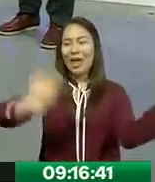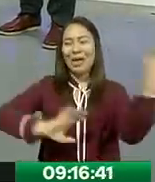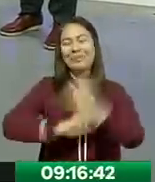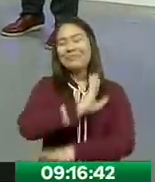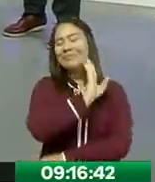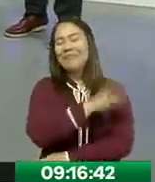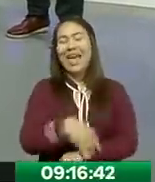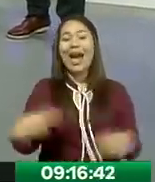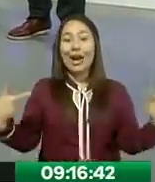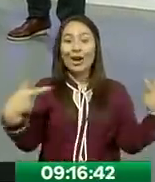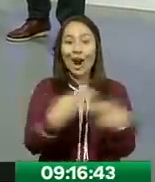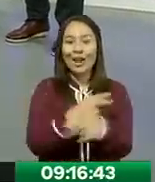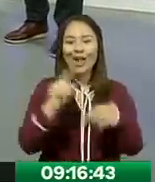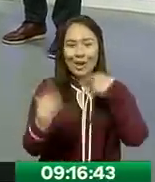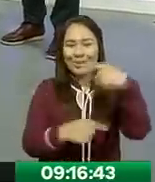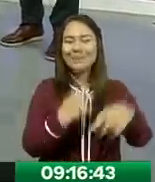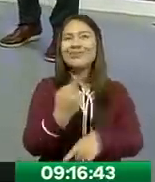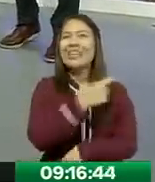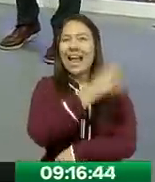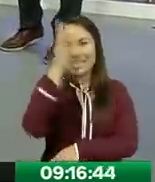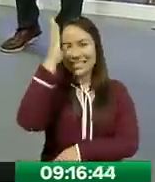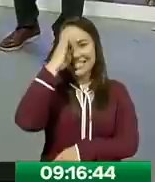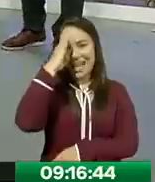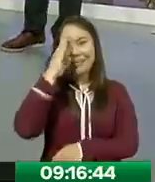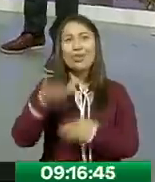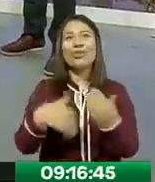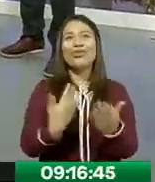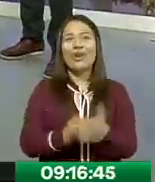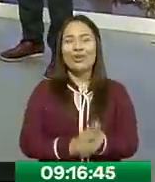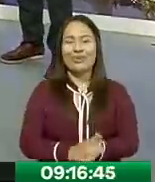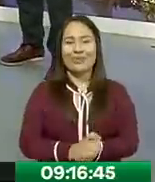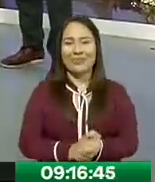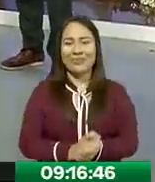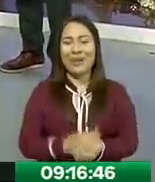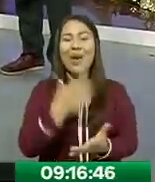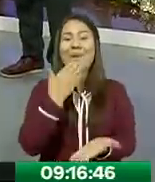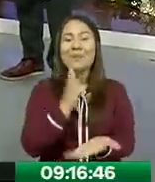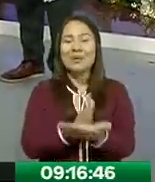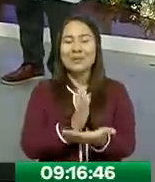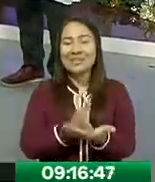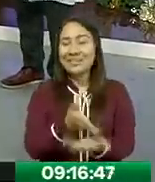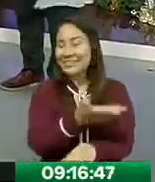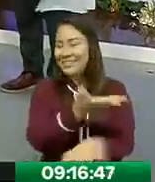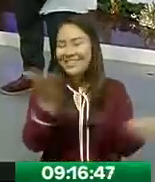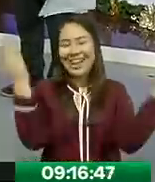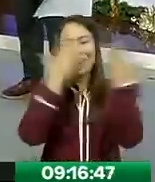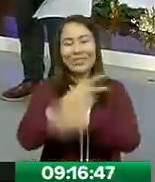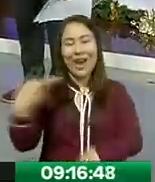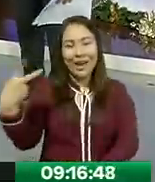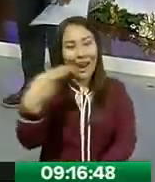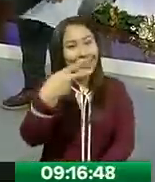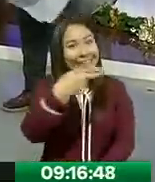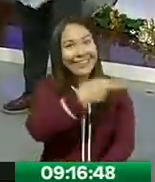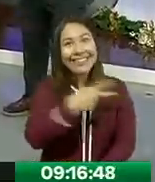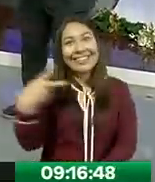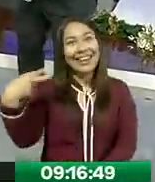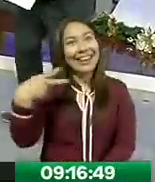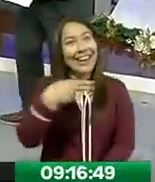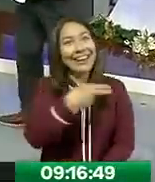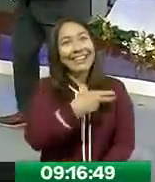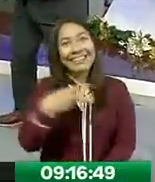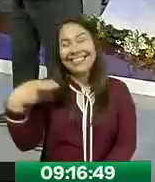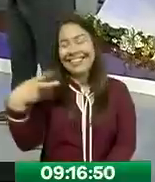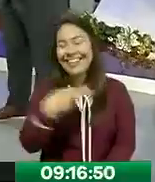la pausa. ¿No? Ahora ya propone el hombre rana para también. Que Uwaga dice la preparación. ¿Te das cuenta? Corte, corte con el hombre rana. Dele la pausa, dele la